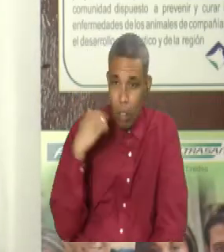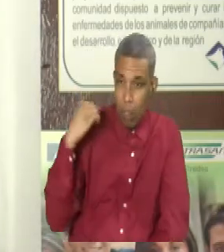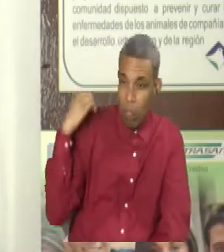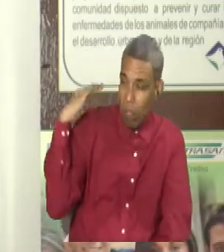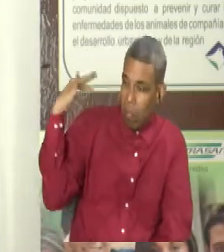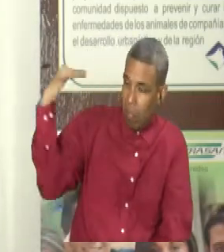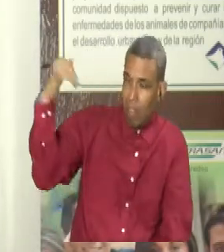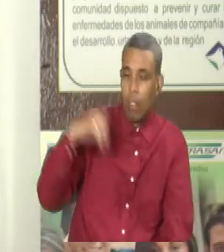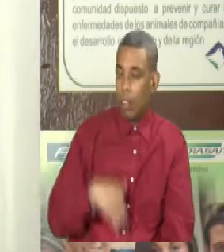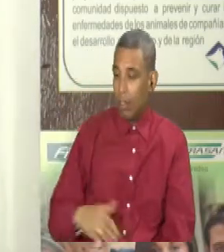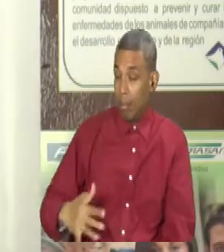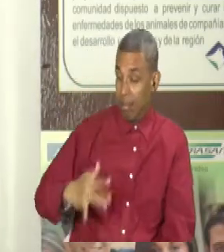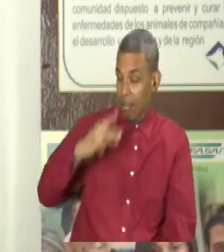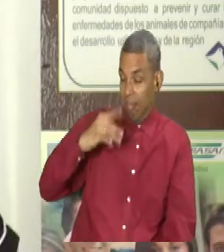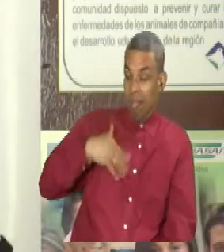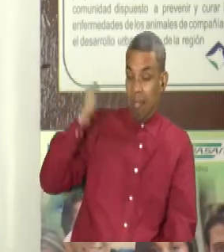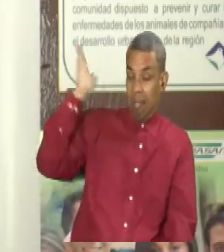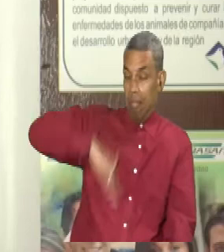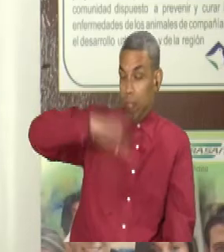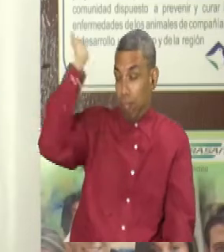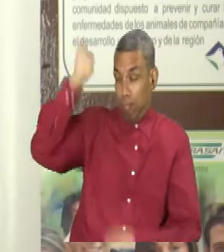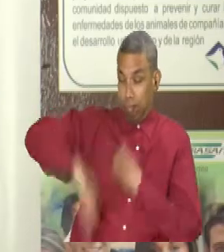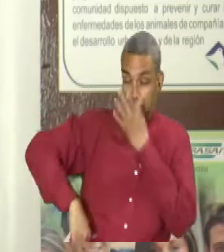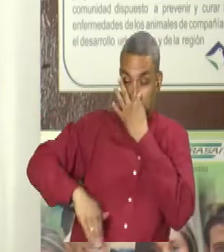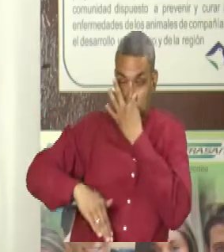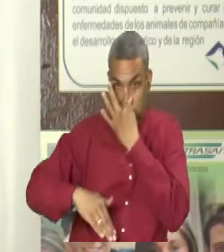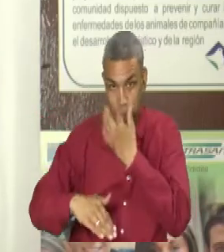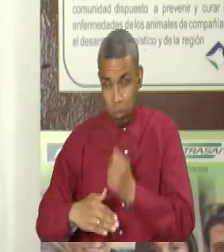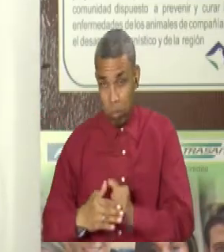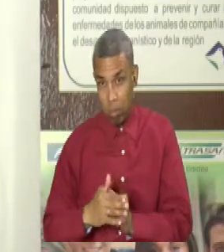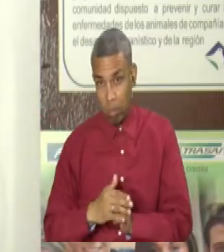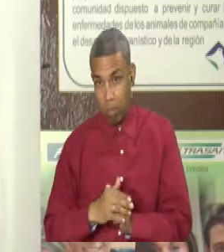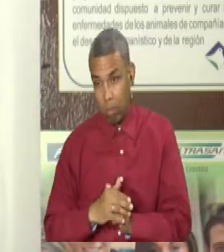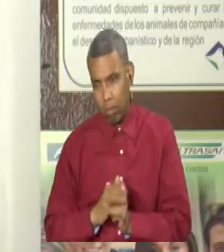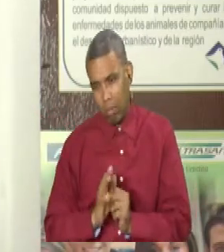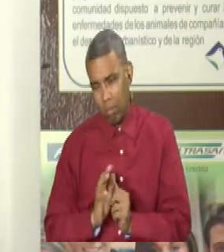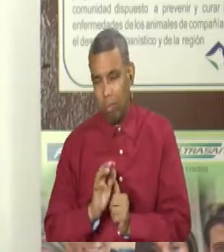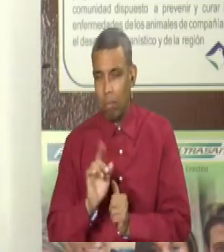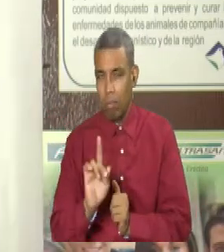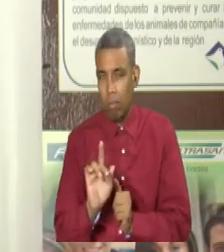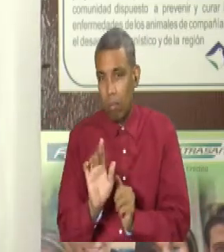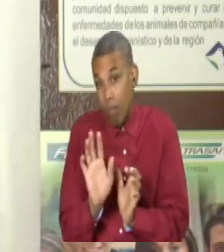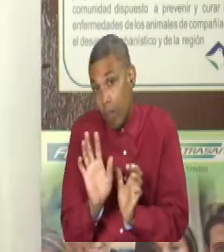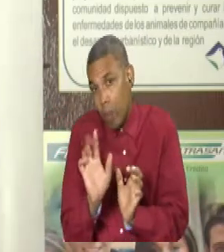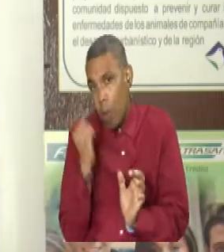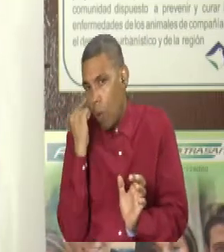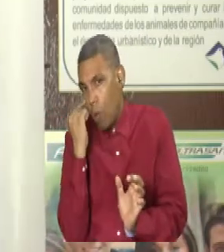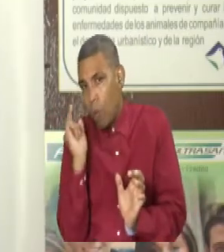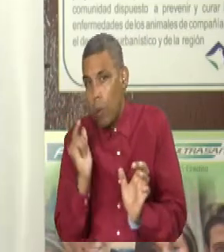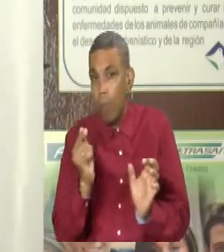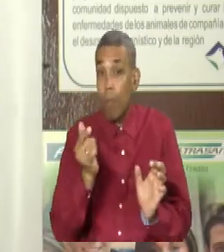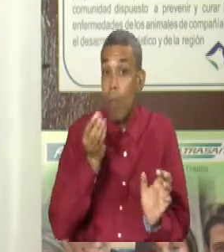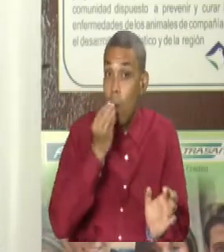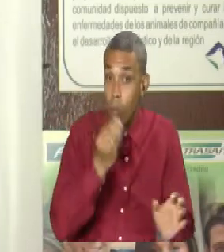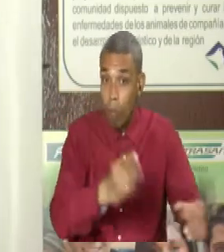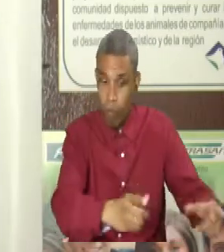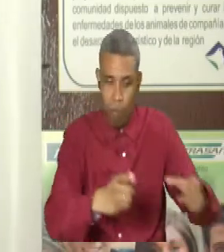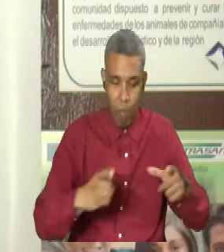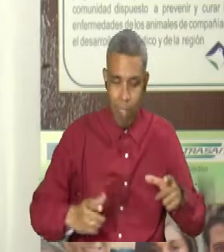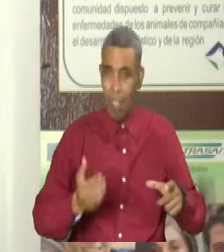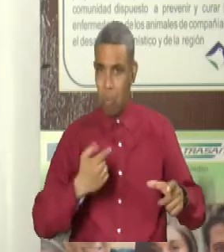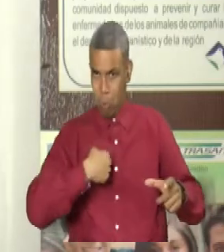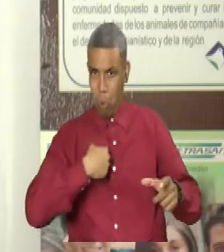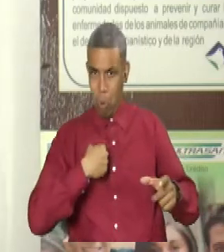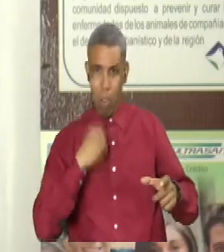casero no tampoco es el indicado correctamente para las mascotas, porque quedarían desbalanceados. Entonces,